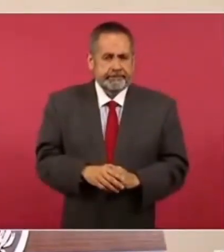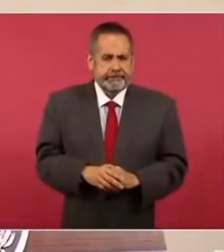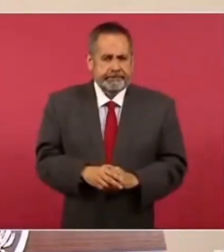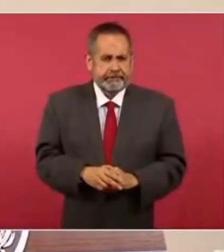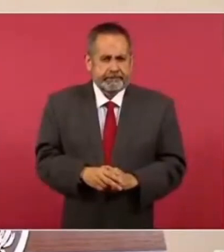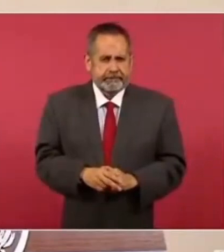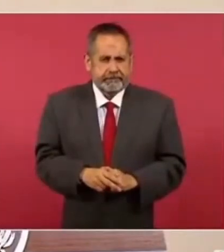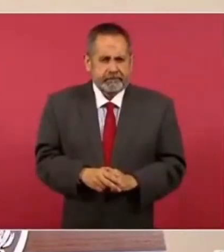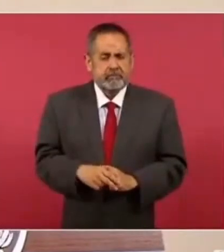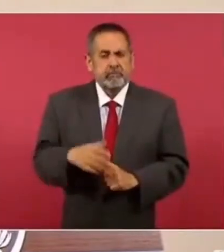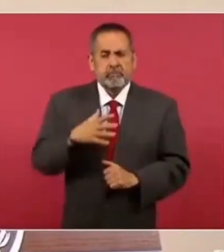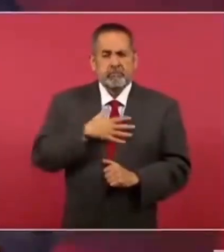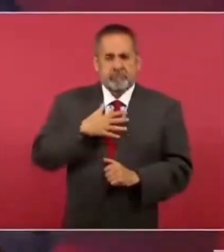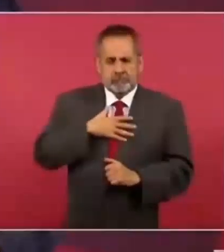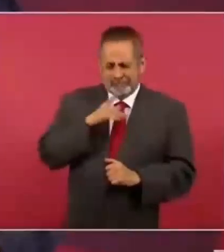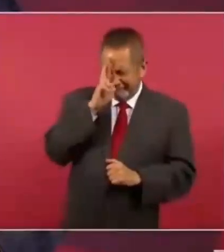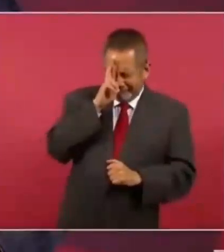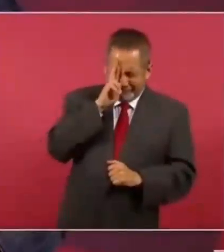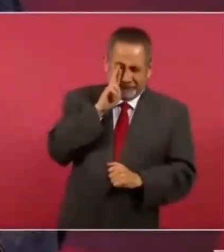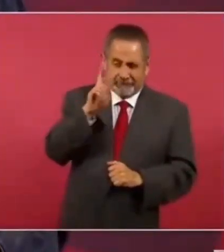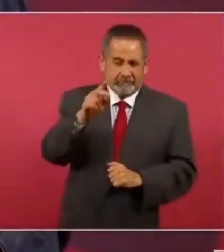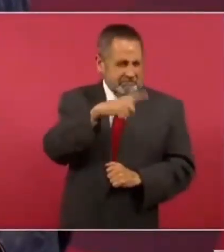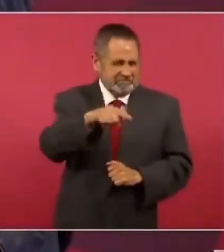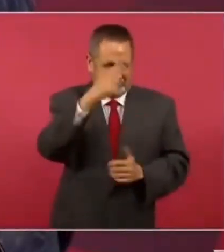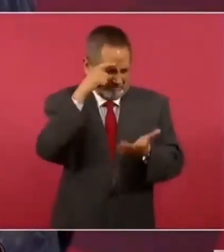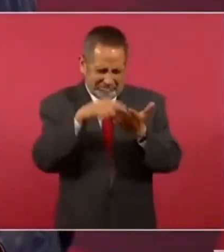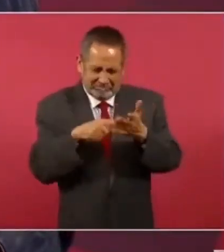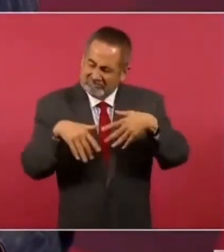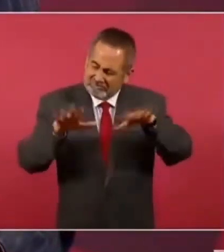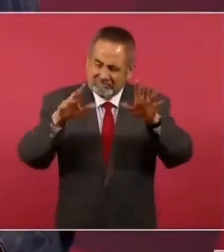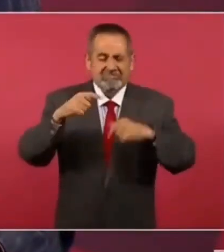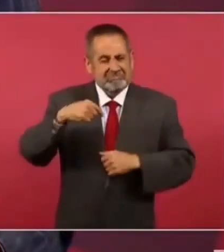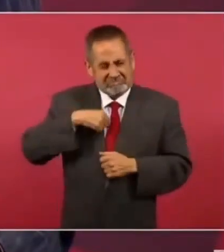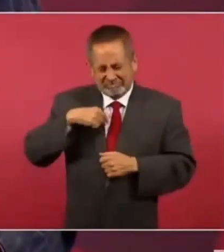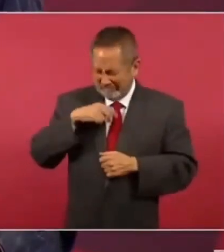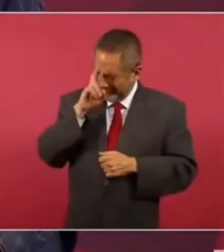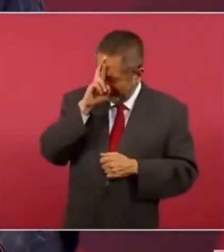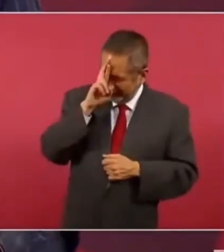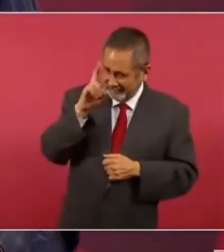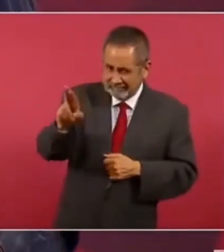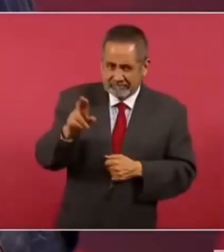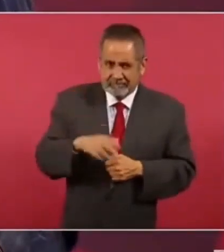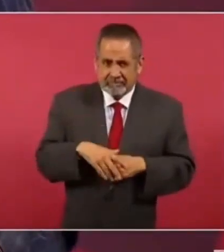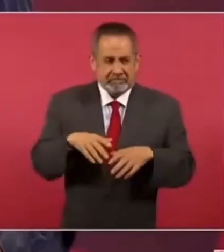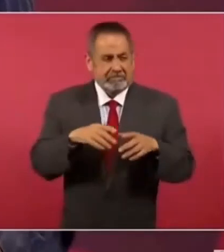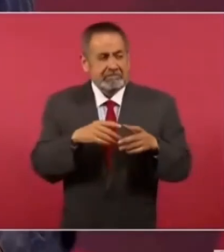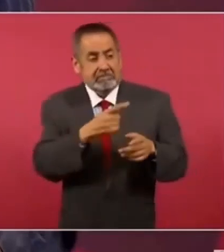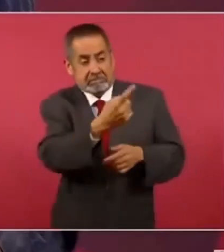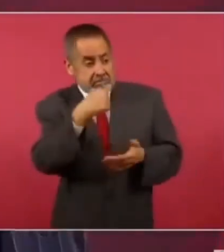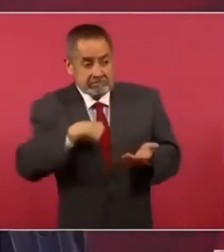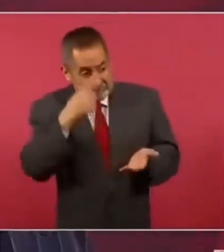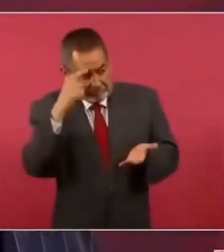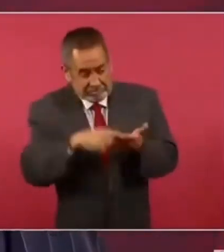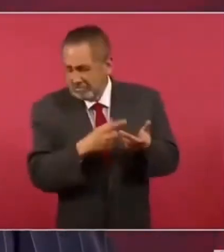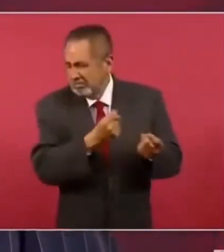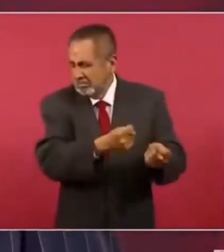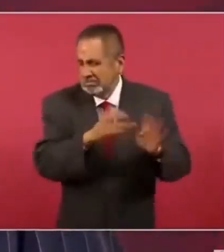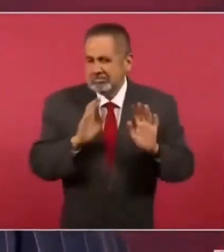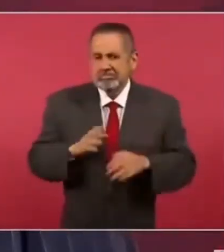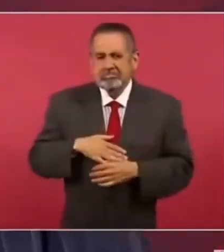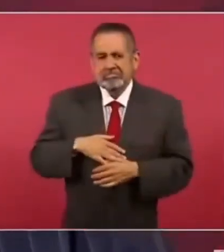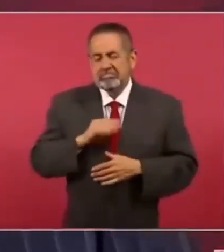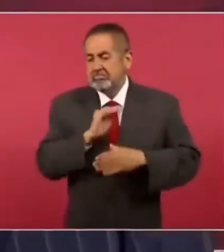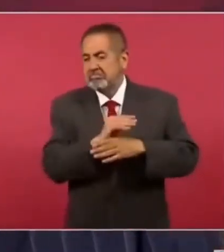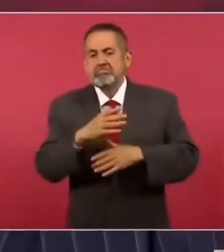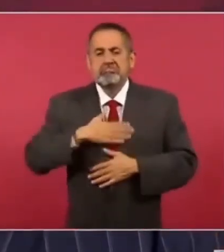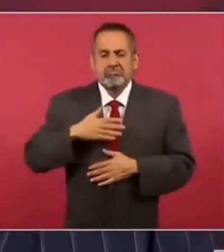soy tan respetuoso de la autonomía, aunque no se crea. Además, no me importa que no lo crean, porque yo